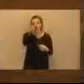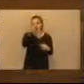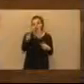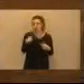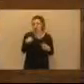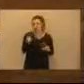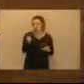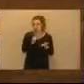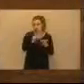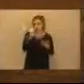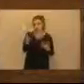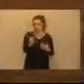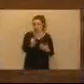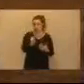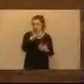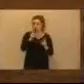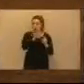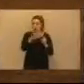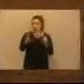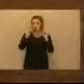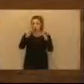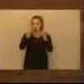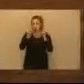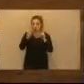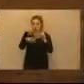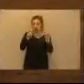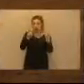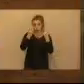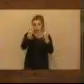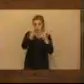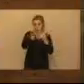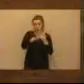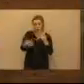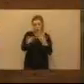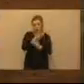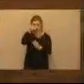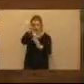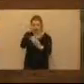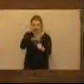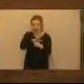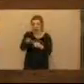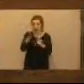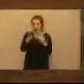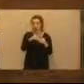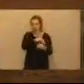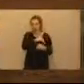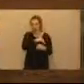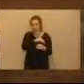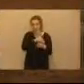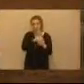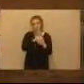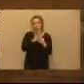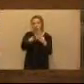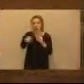inmediatez. Los profesores y alumnos o todas las personas vinculadas al ámbito académico organizan su vida en base a cursos en vez de a